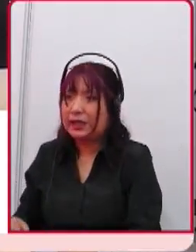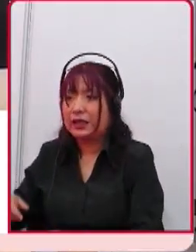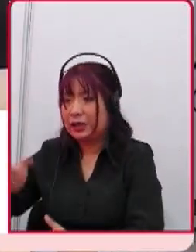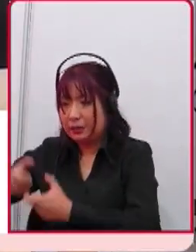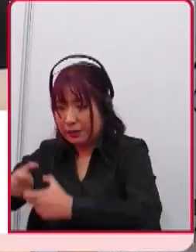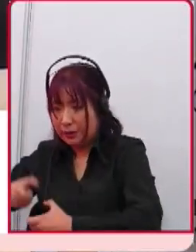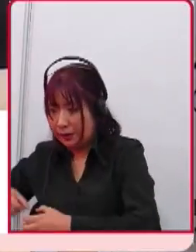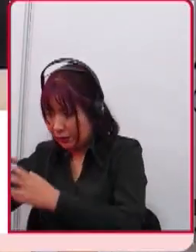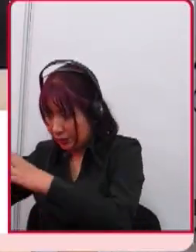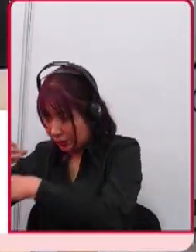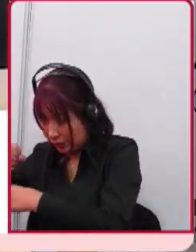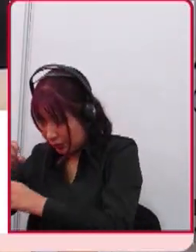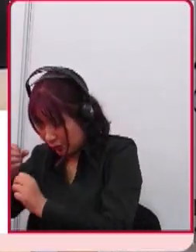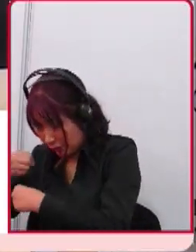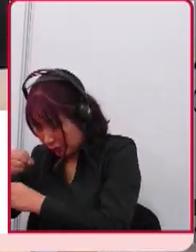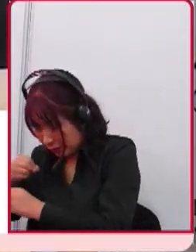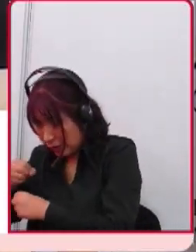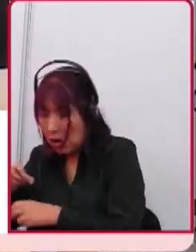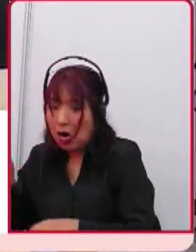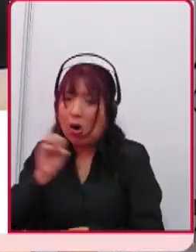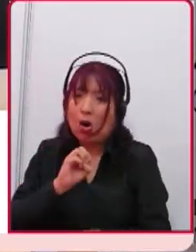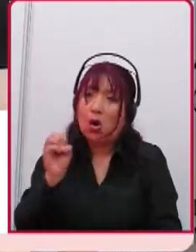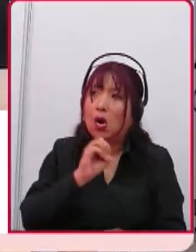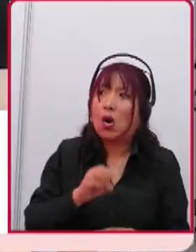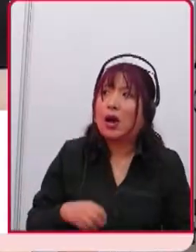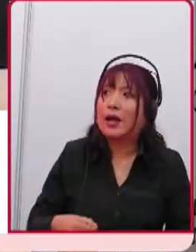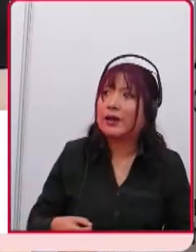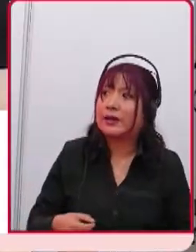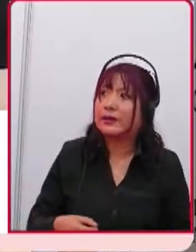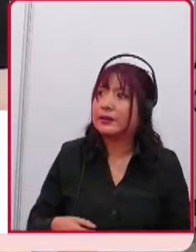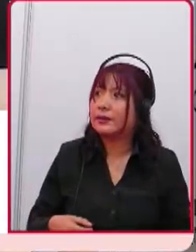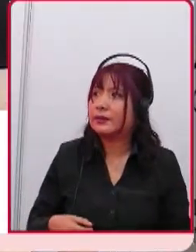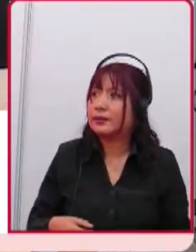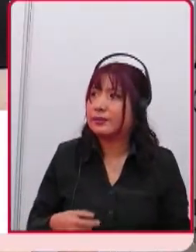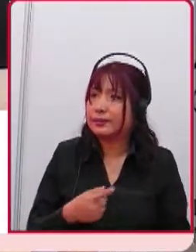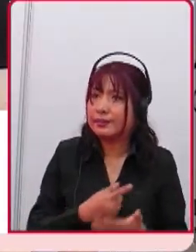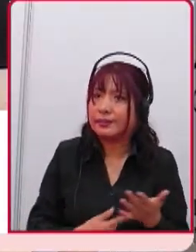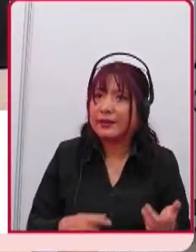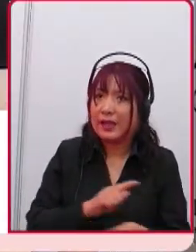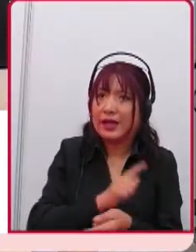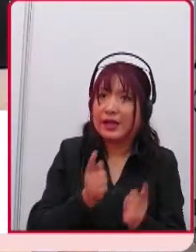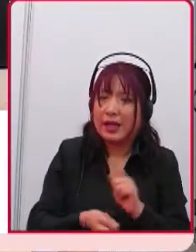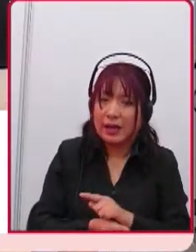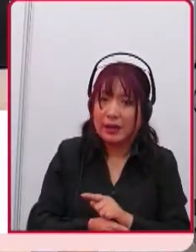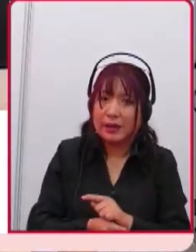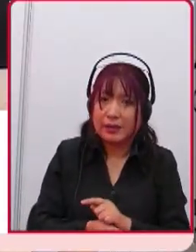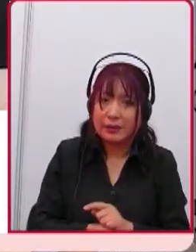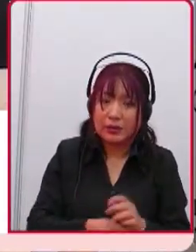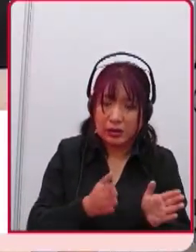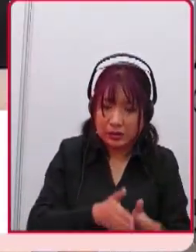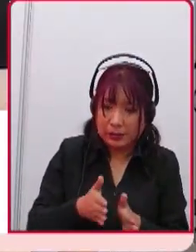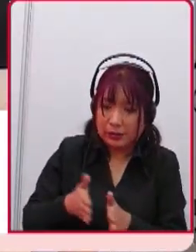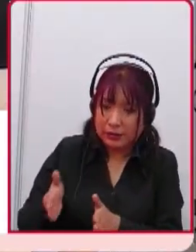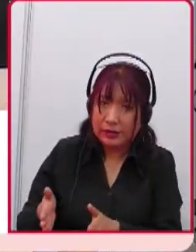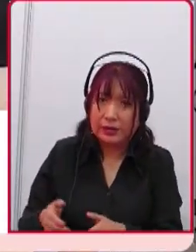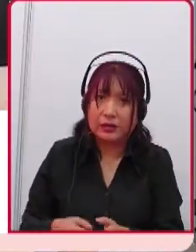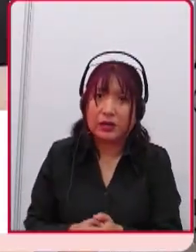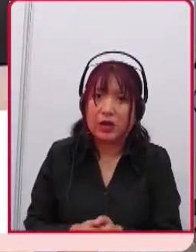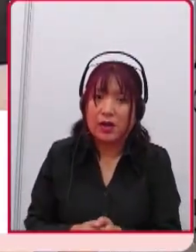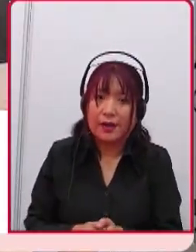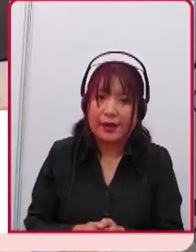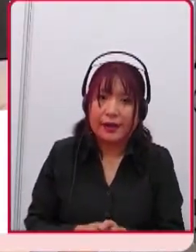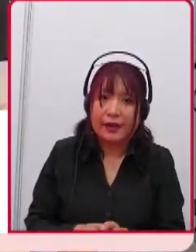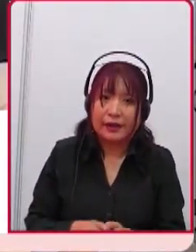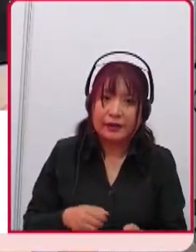¿en qué flujos del proceso geológico ustedes ven el impacto ya como resultado?